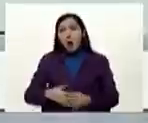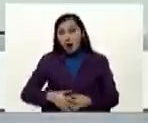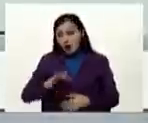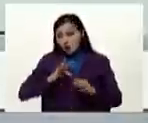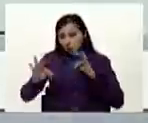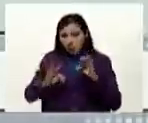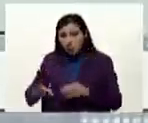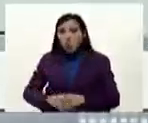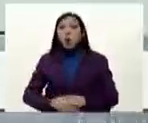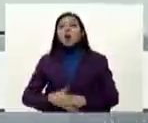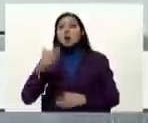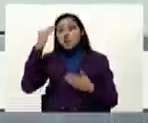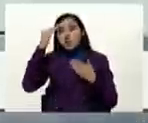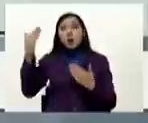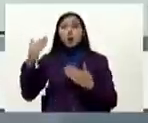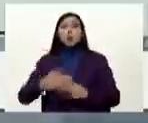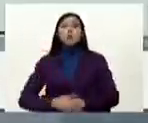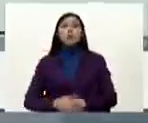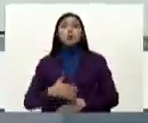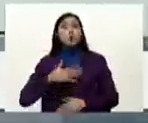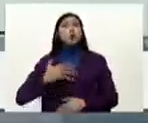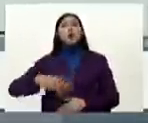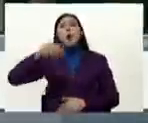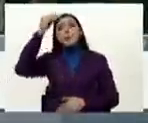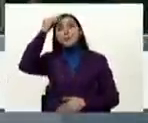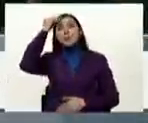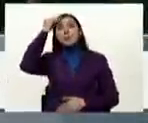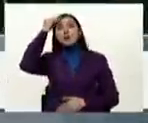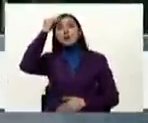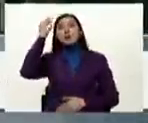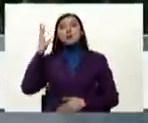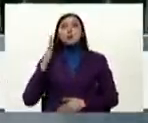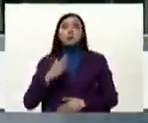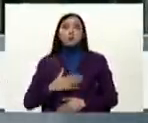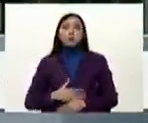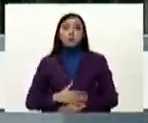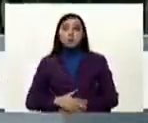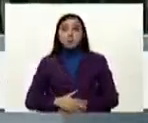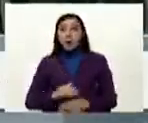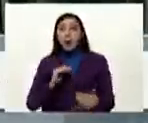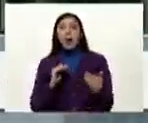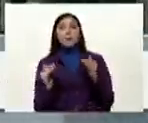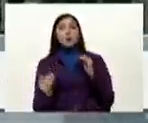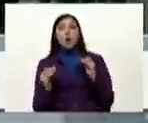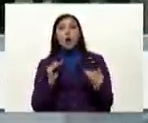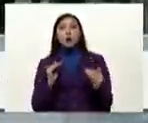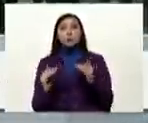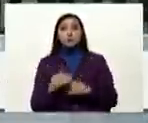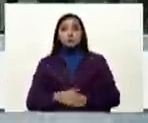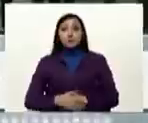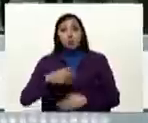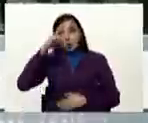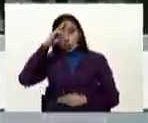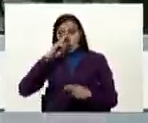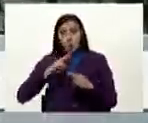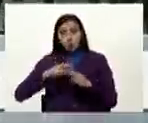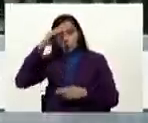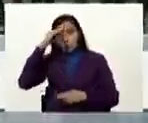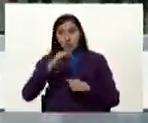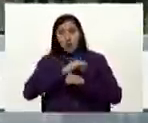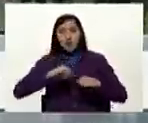Padrino. ¿Cómo he aprendido yo de la moral, el honor